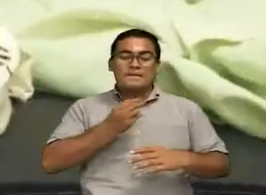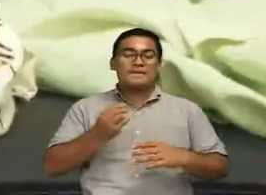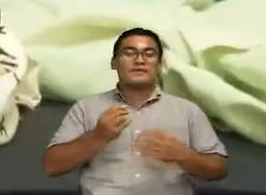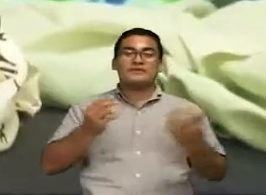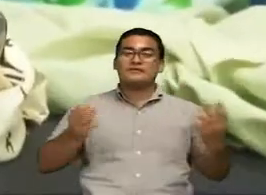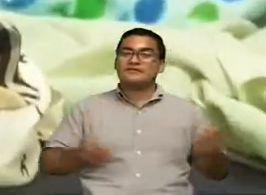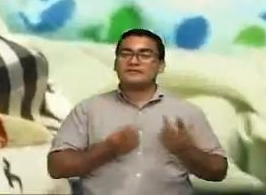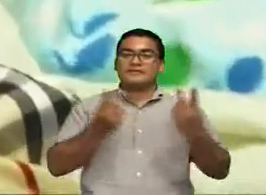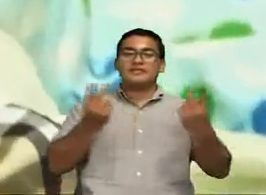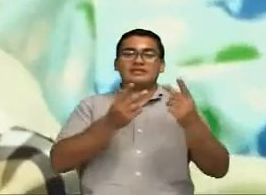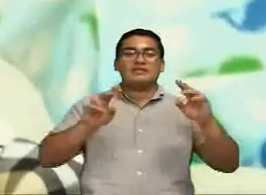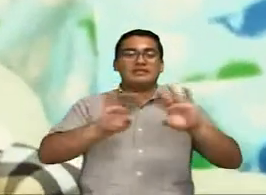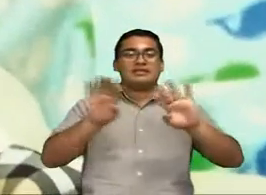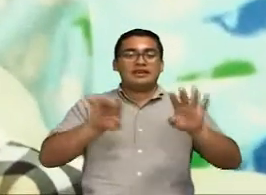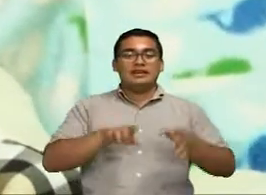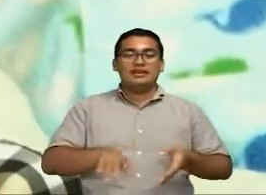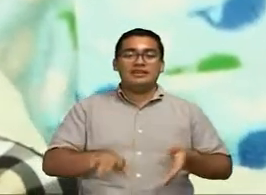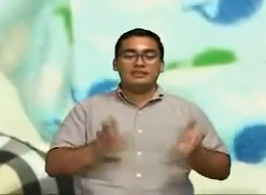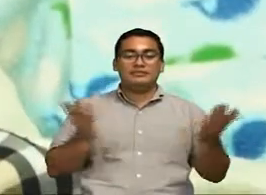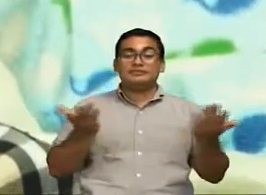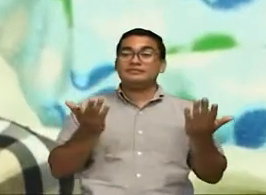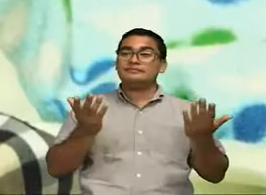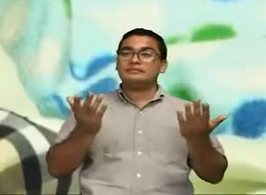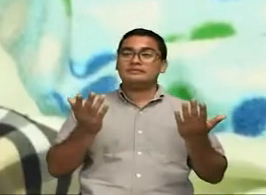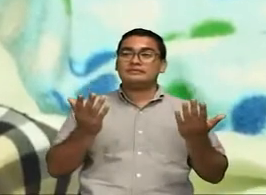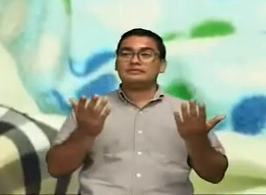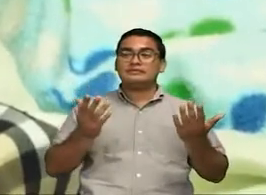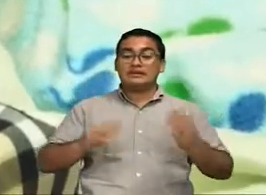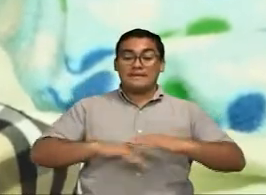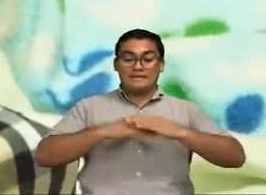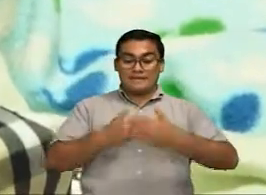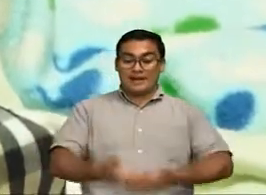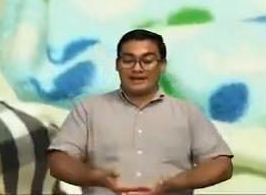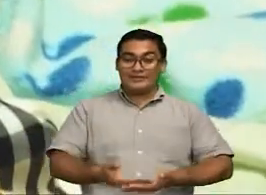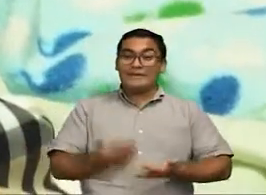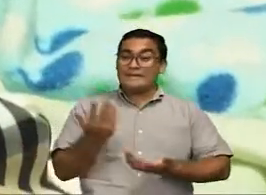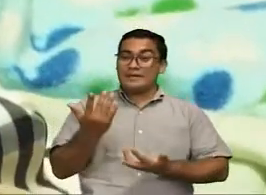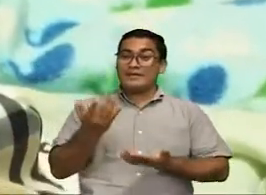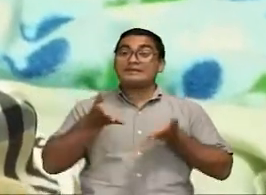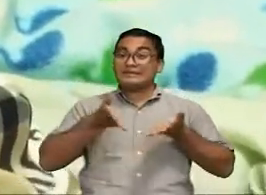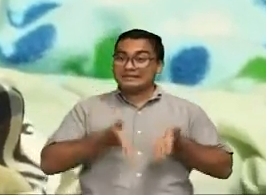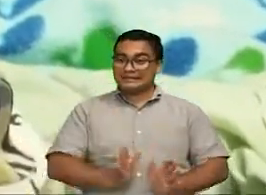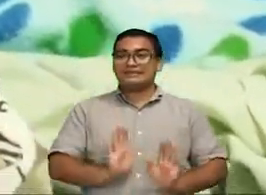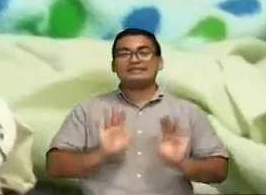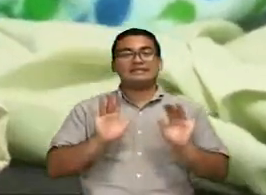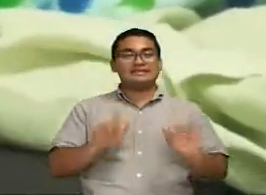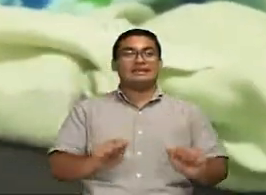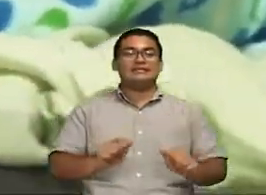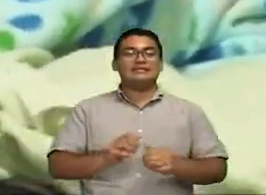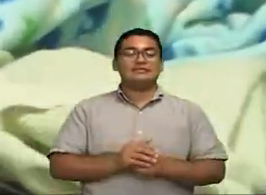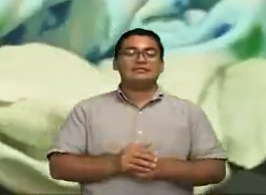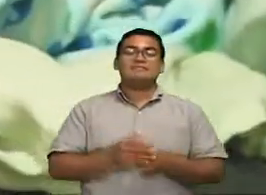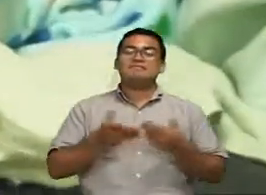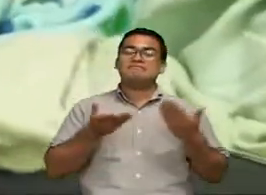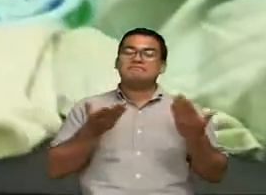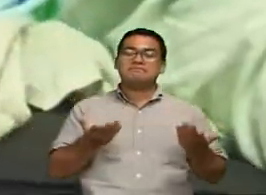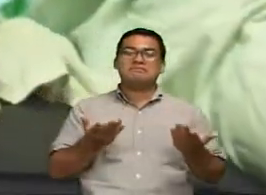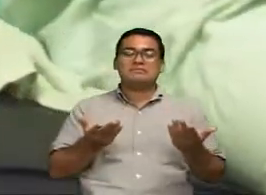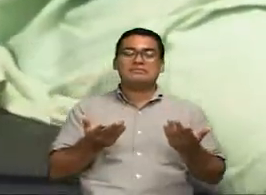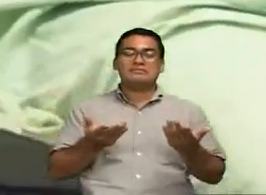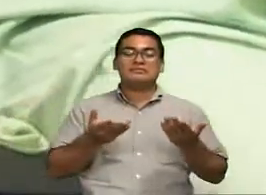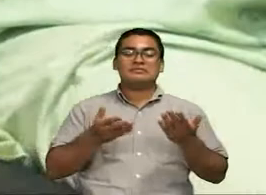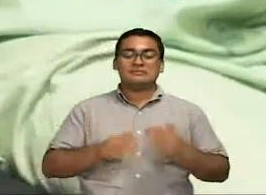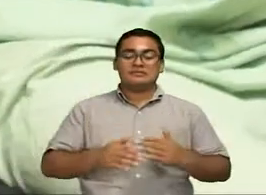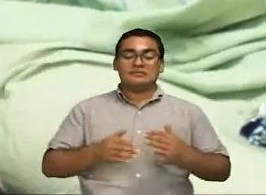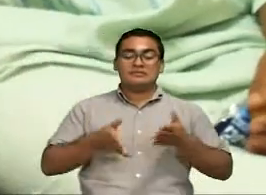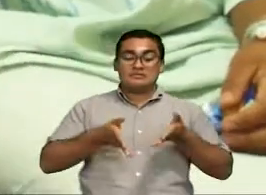una mujer pues que está esperando a alguien de sus entrañas. Sí, la labor de parto de por sí, que es